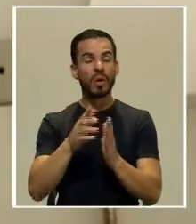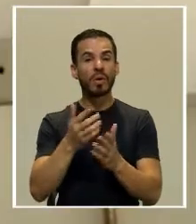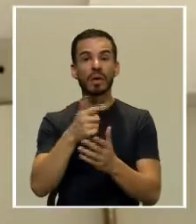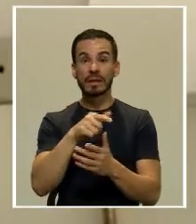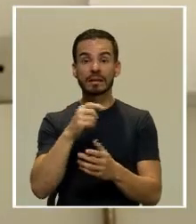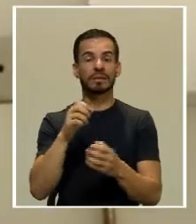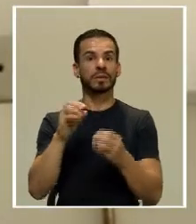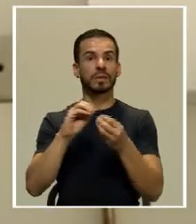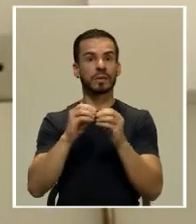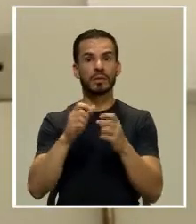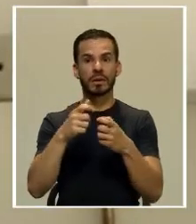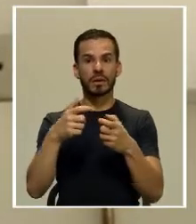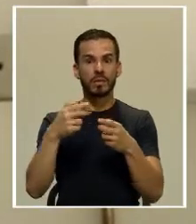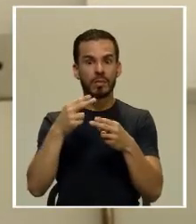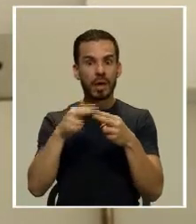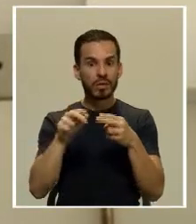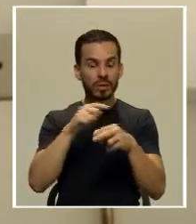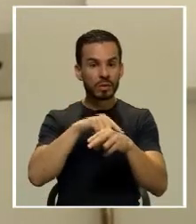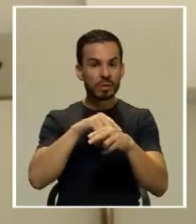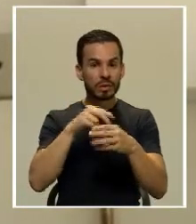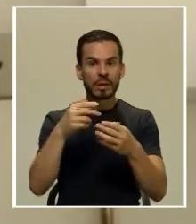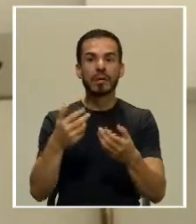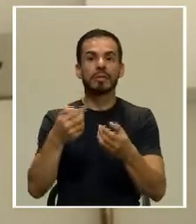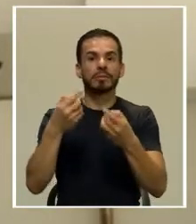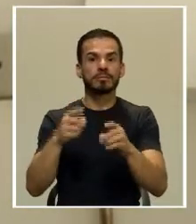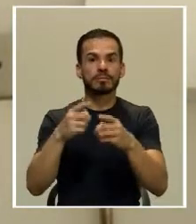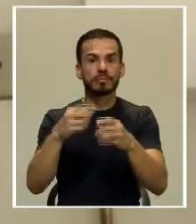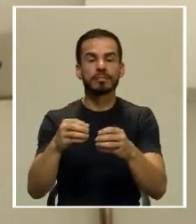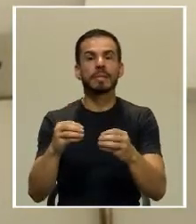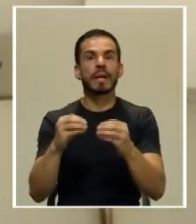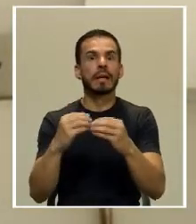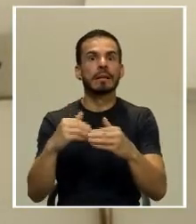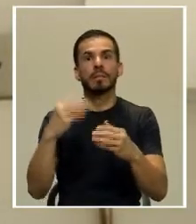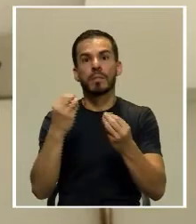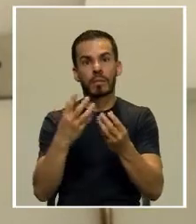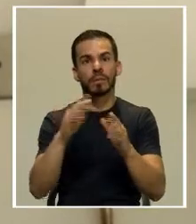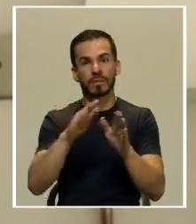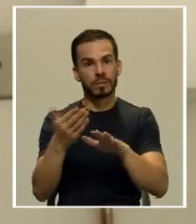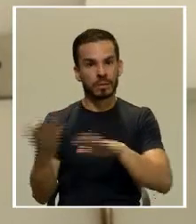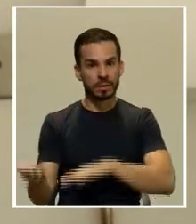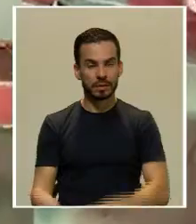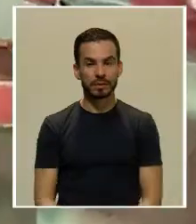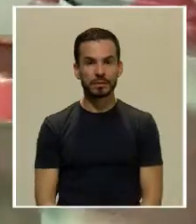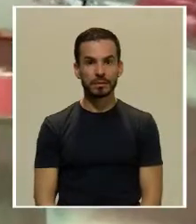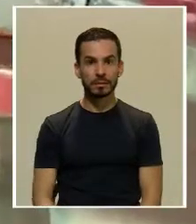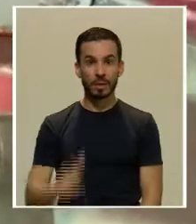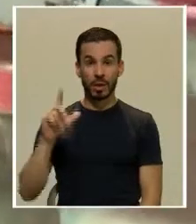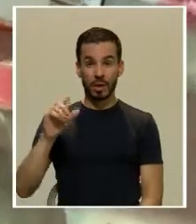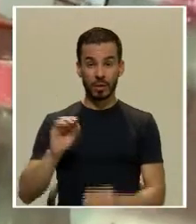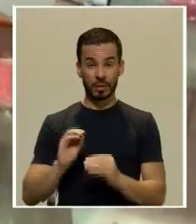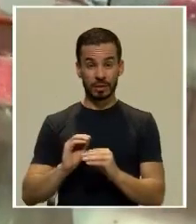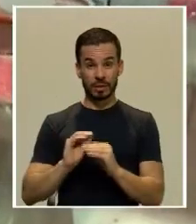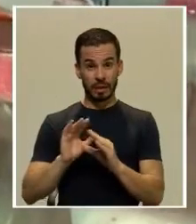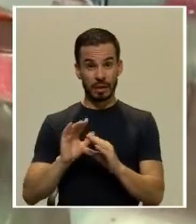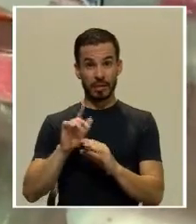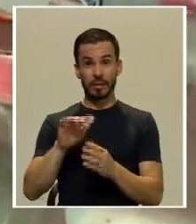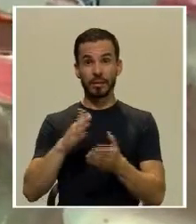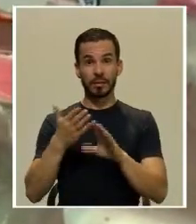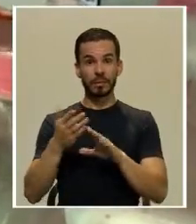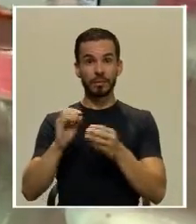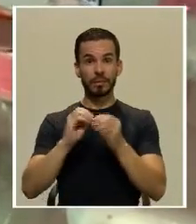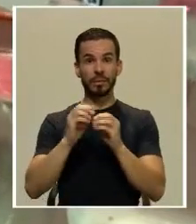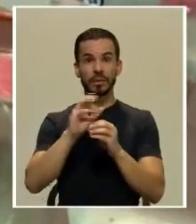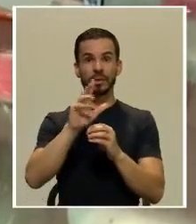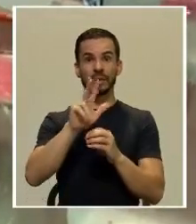siendo esta la cifra más corta de tiempo en que se han reportado tantas defunciones. El lunes en la madrugada se dio el